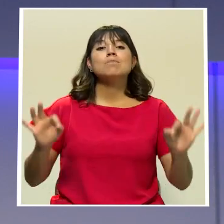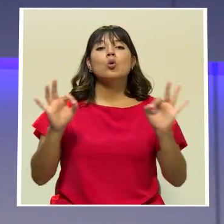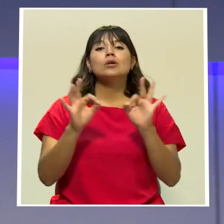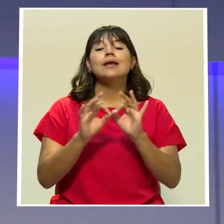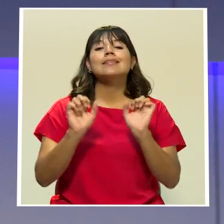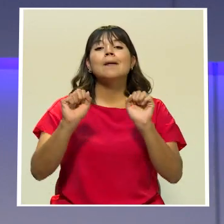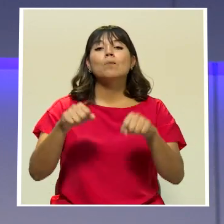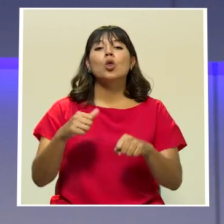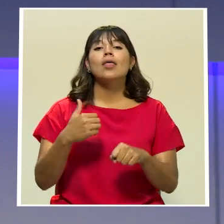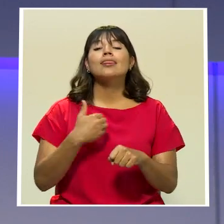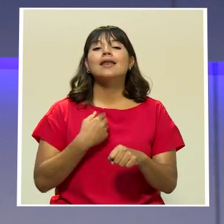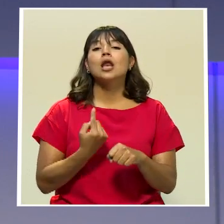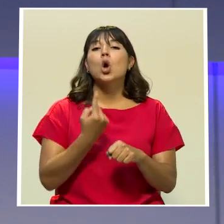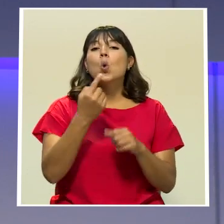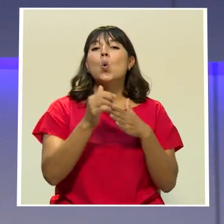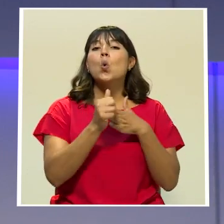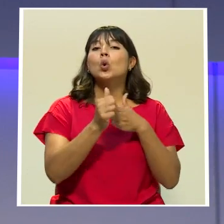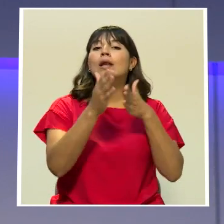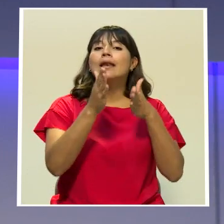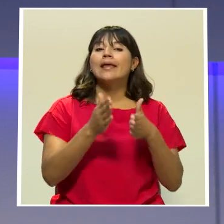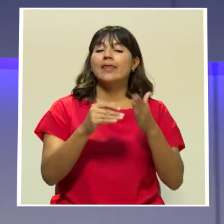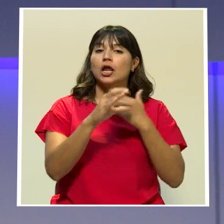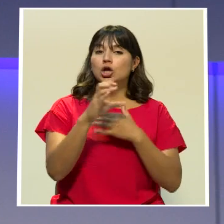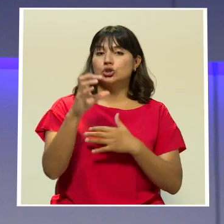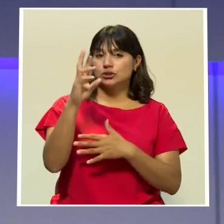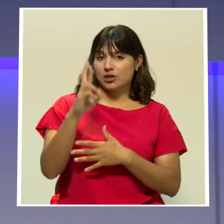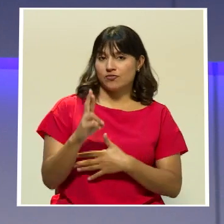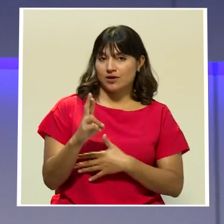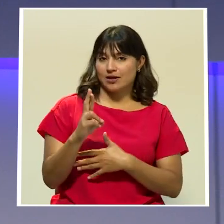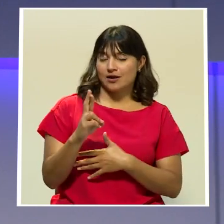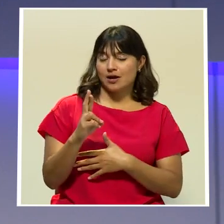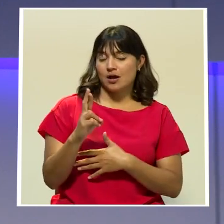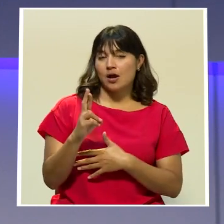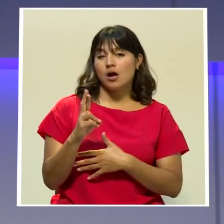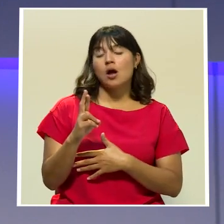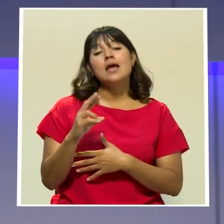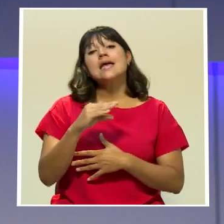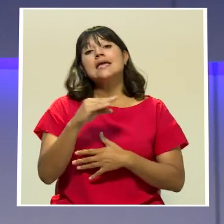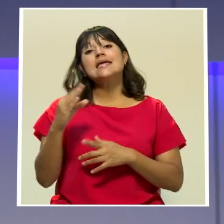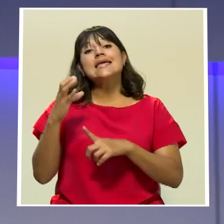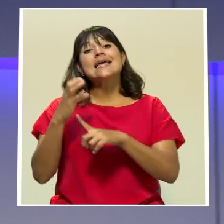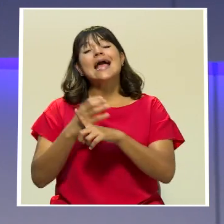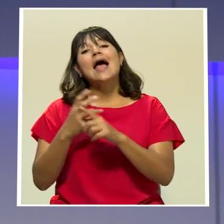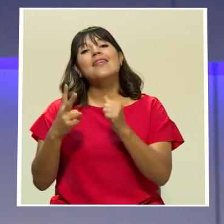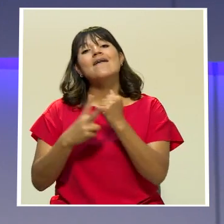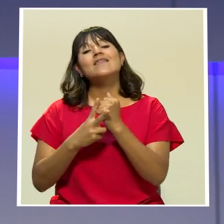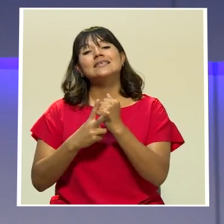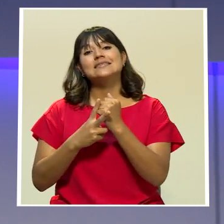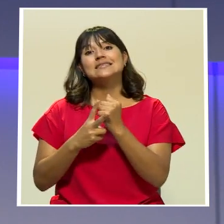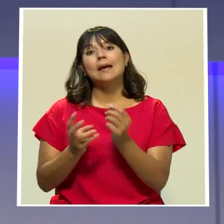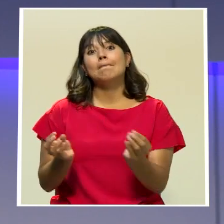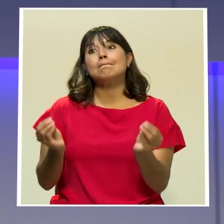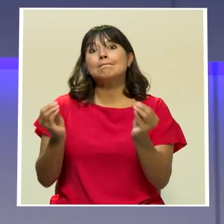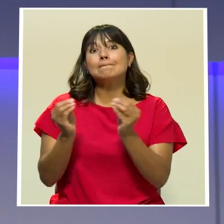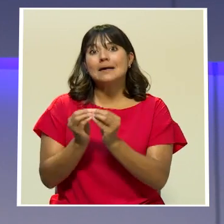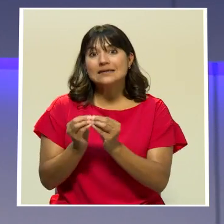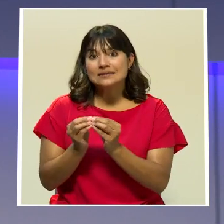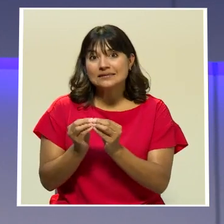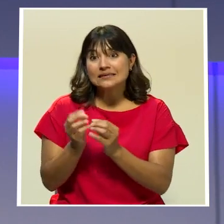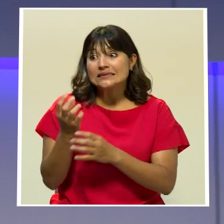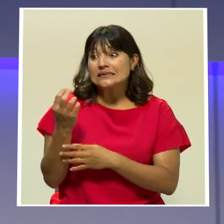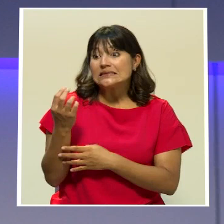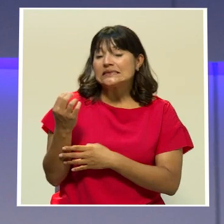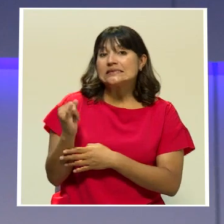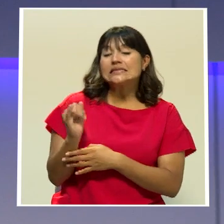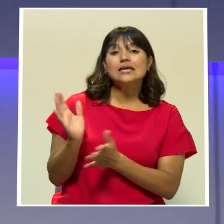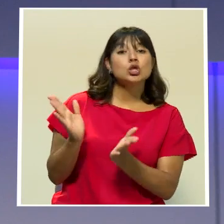liderazgos y también cada vez el daño que ocasiona la ausencia de esos liderazgos